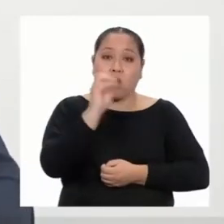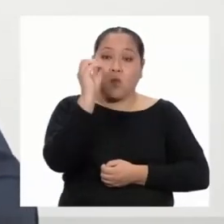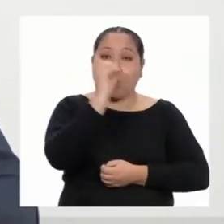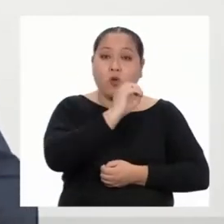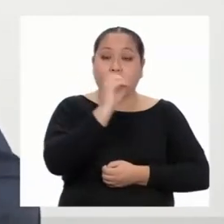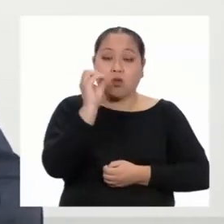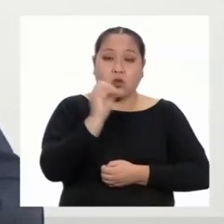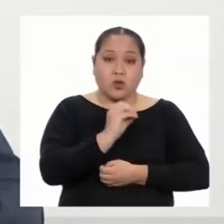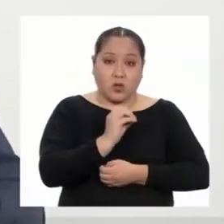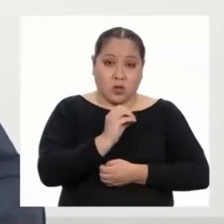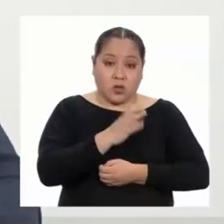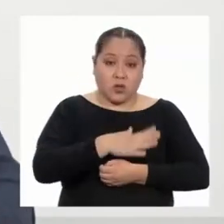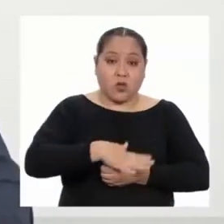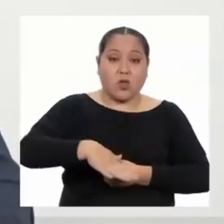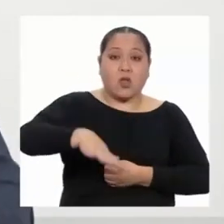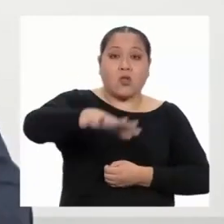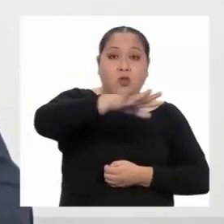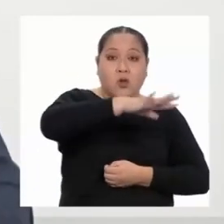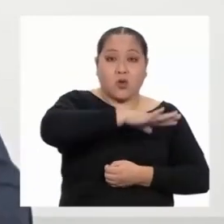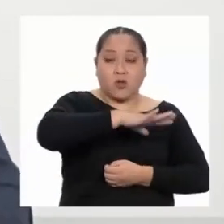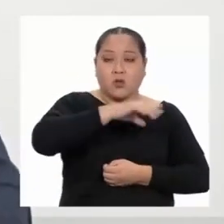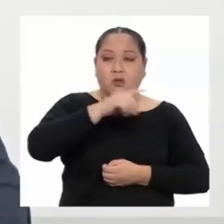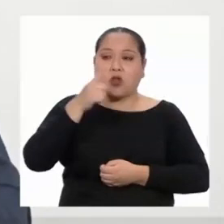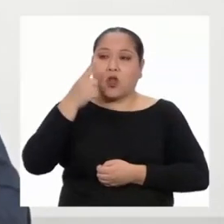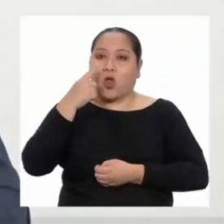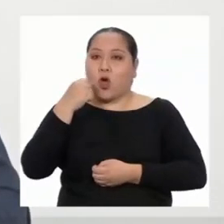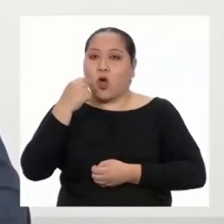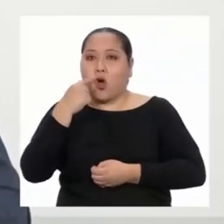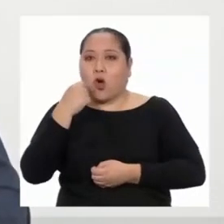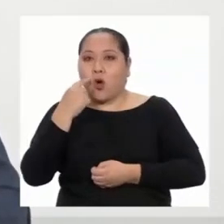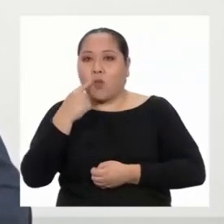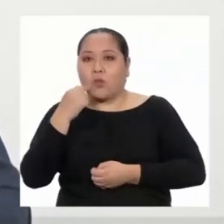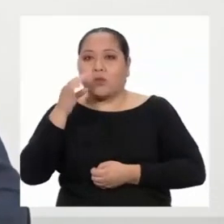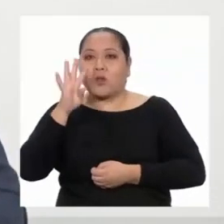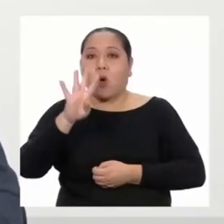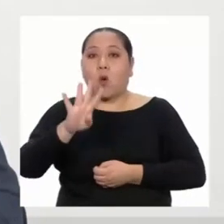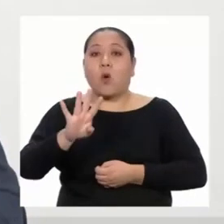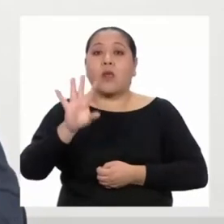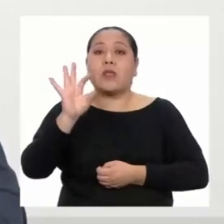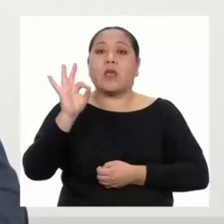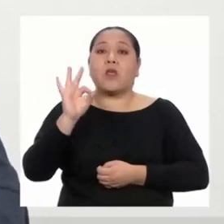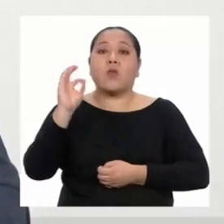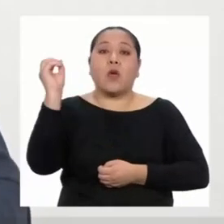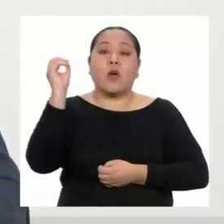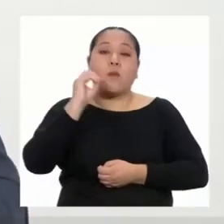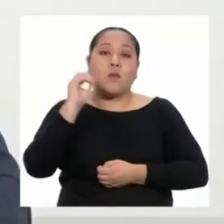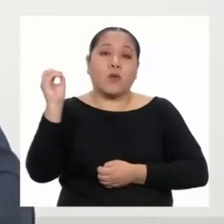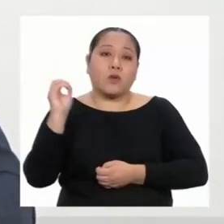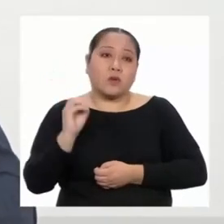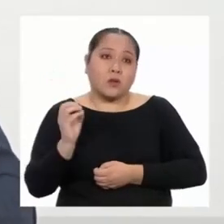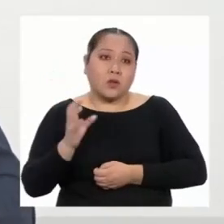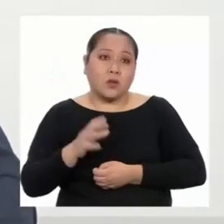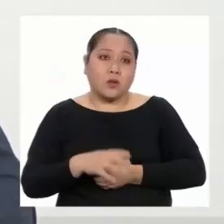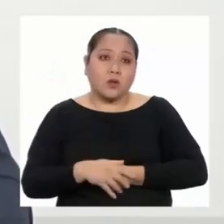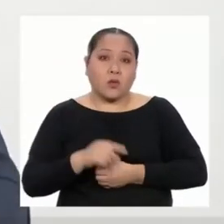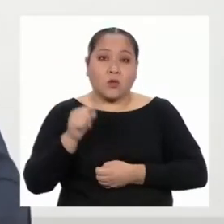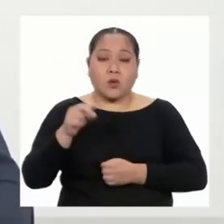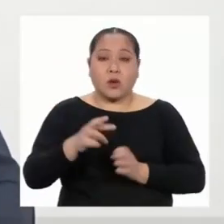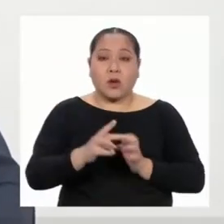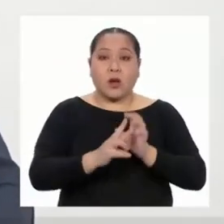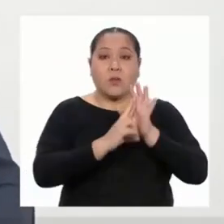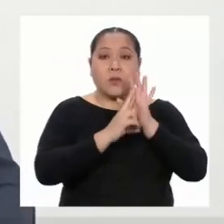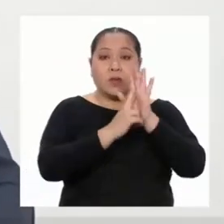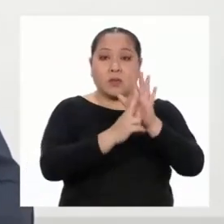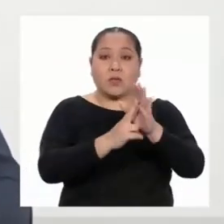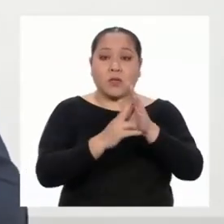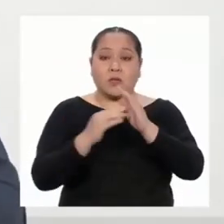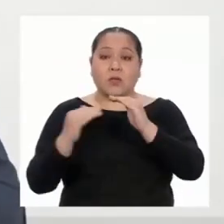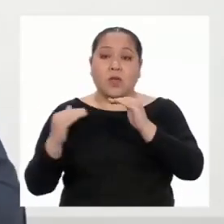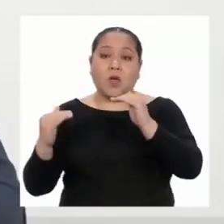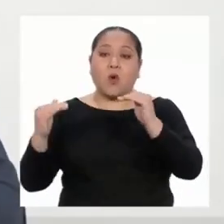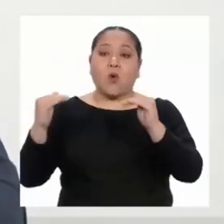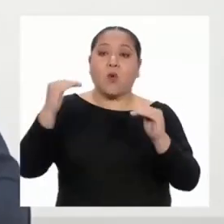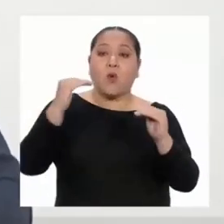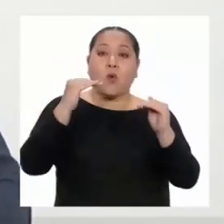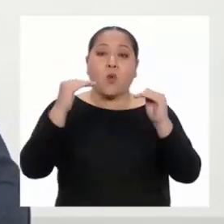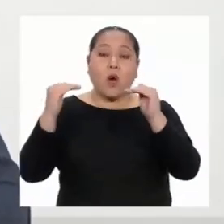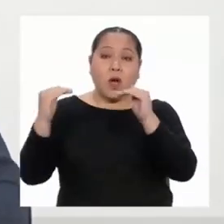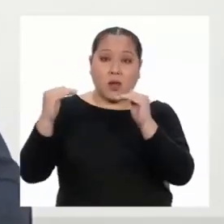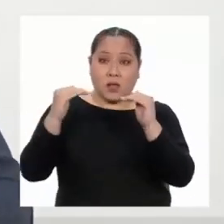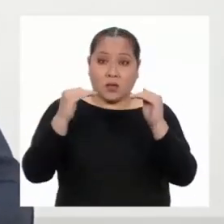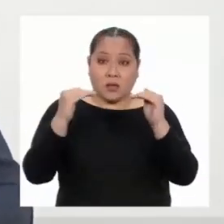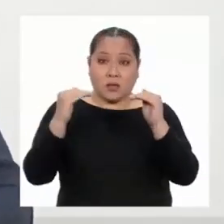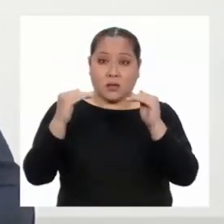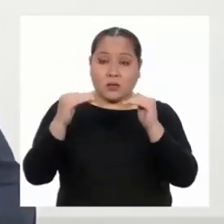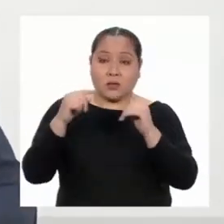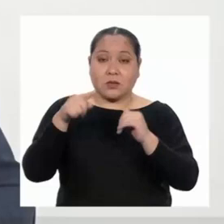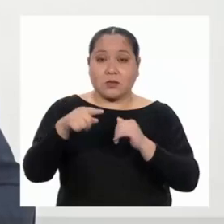la población peruana en general, y los hombres al 49%. Con una representación proporcional, me refiero a